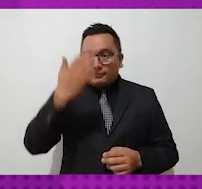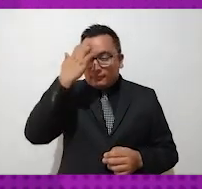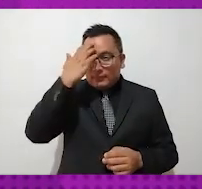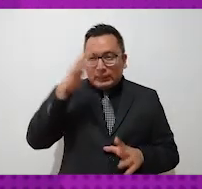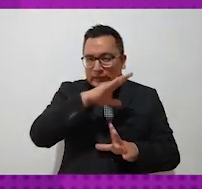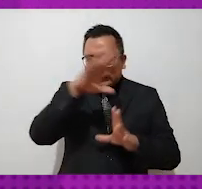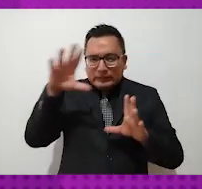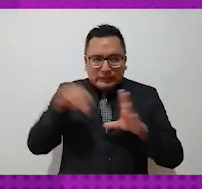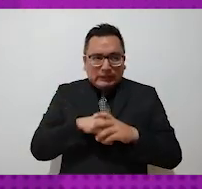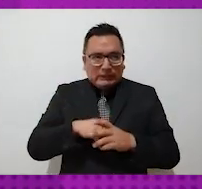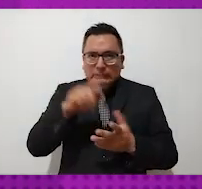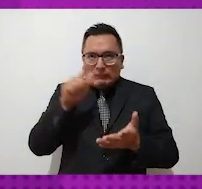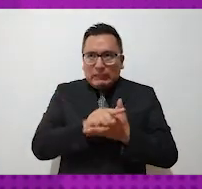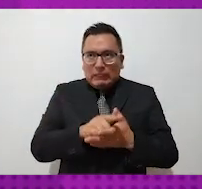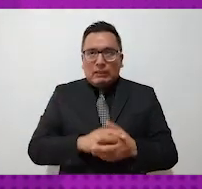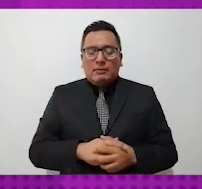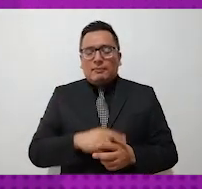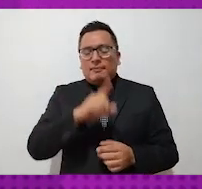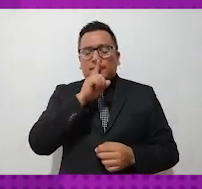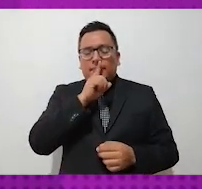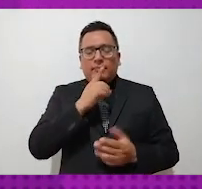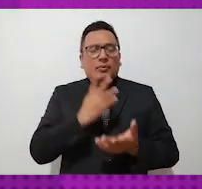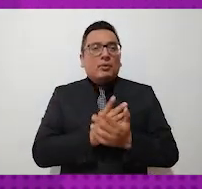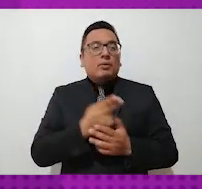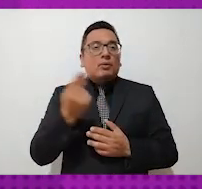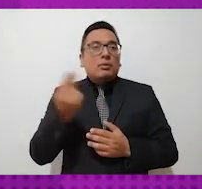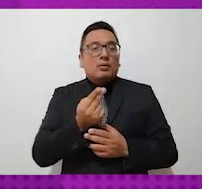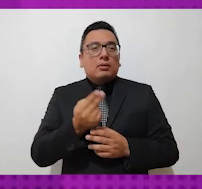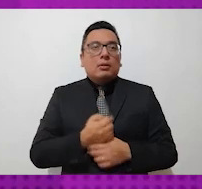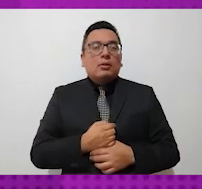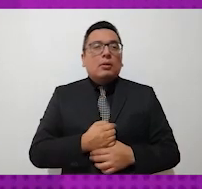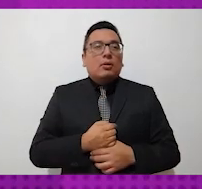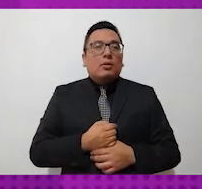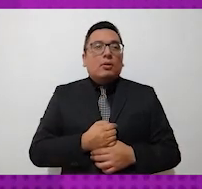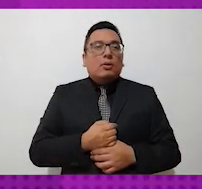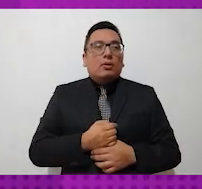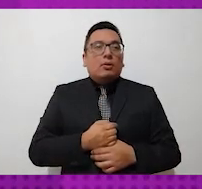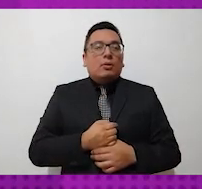conocer totalmente la materia. Lo único que es necesario es